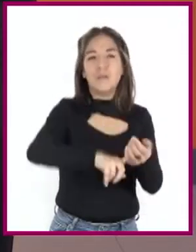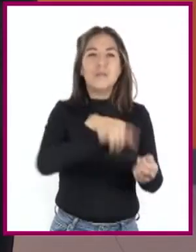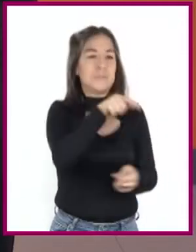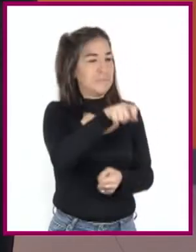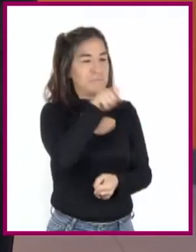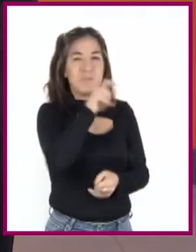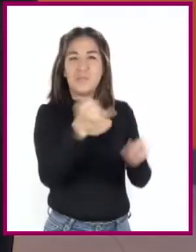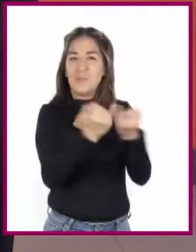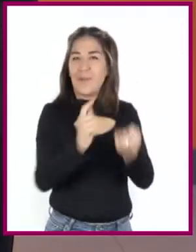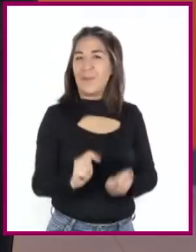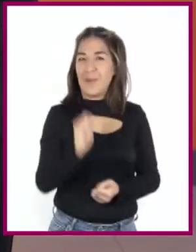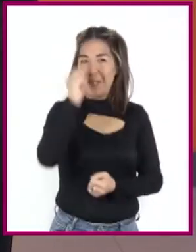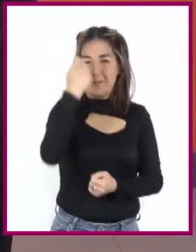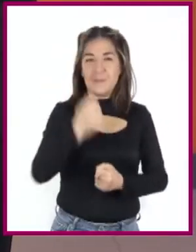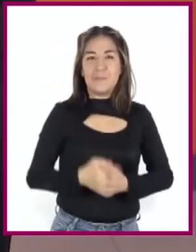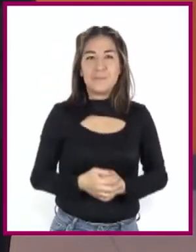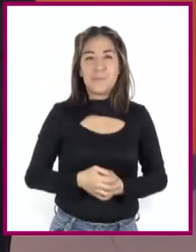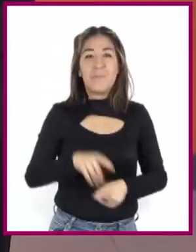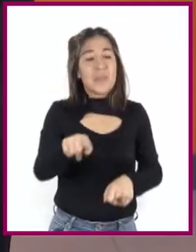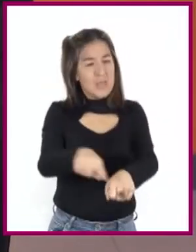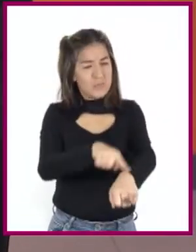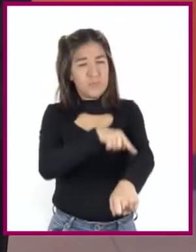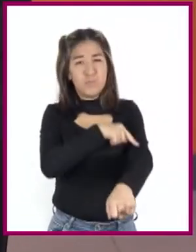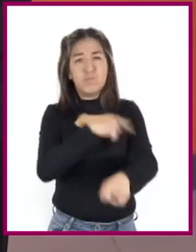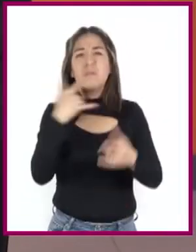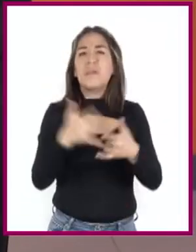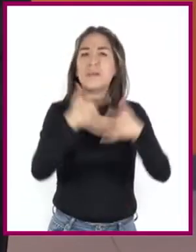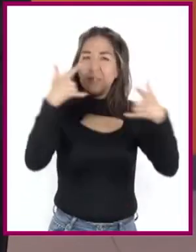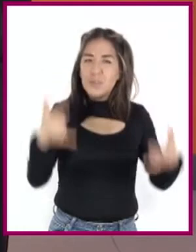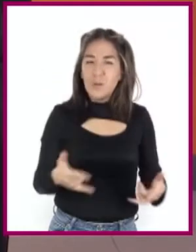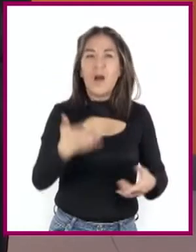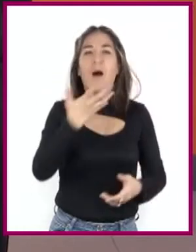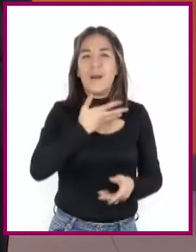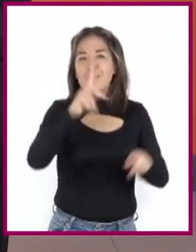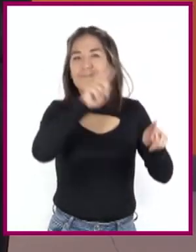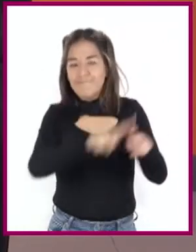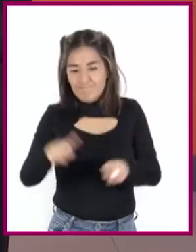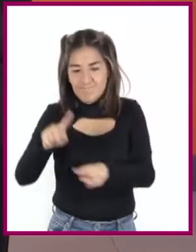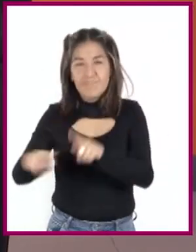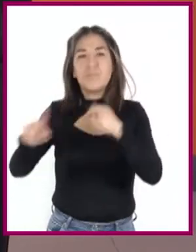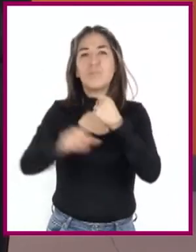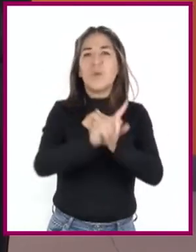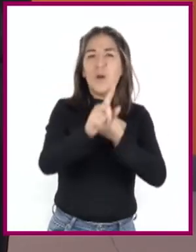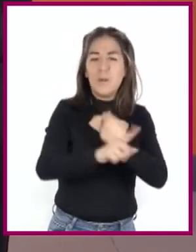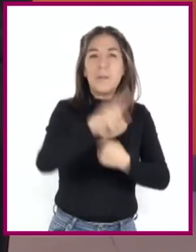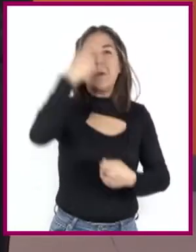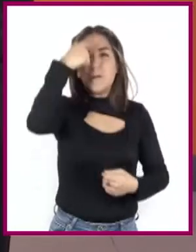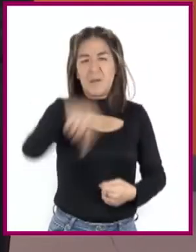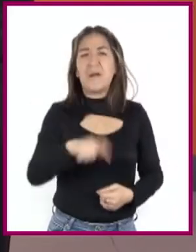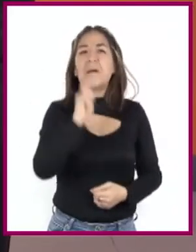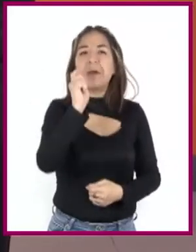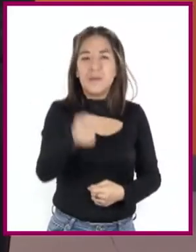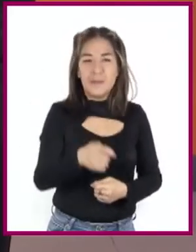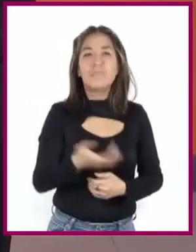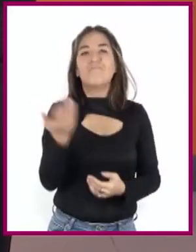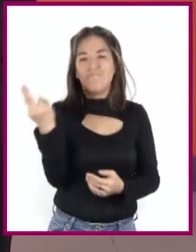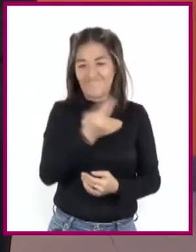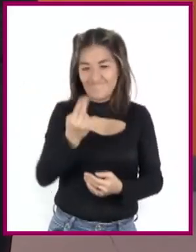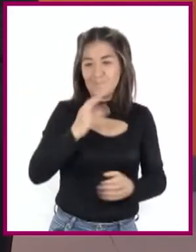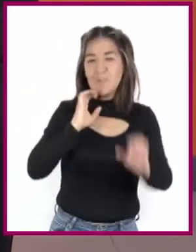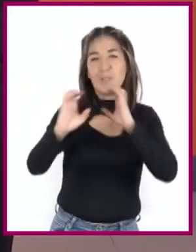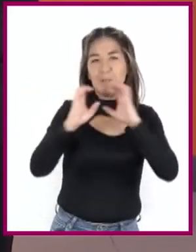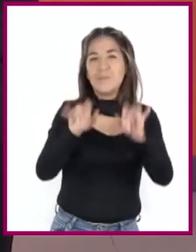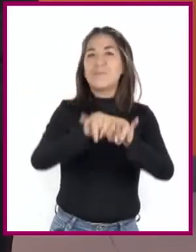disciplina. A lo largo de la historia han existido diferentes situaciones en las que fue necesaria una comunicación